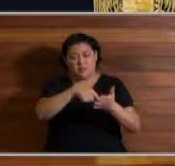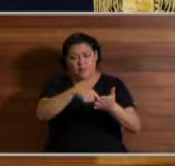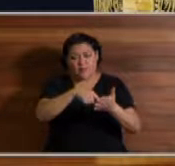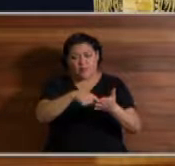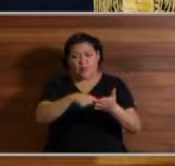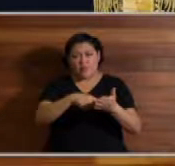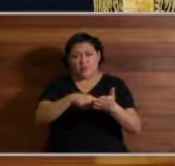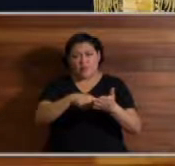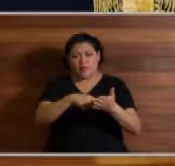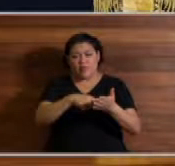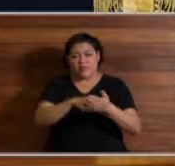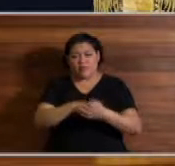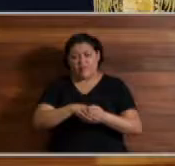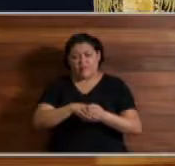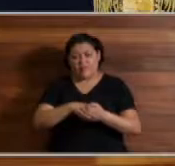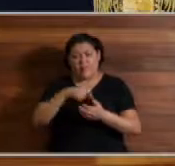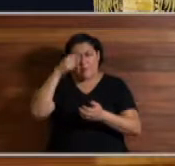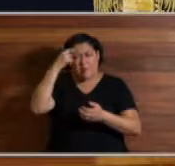de las restricciones integradas?